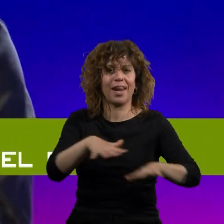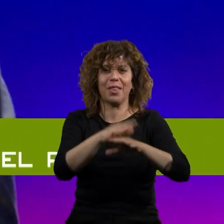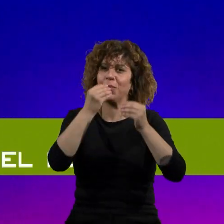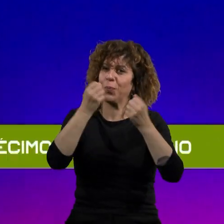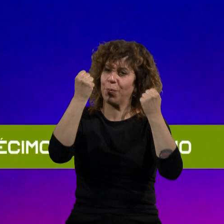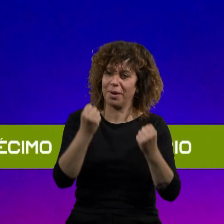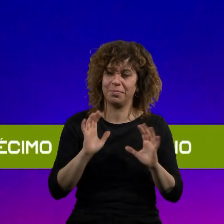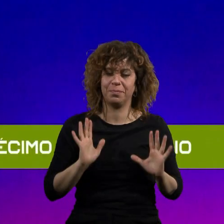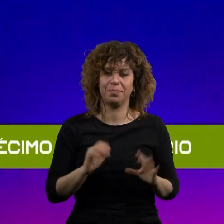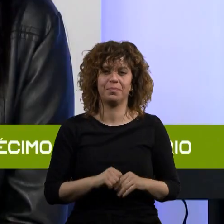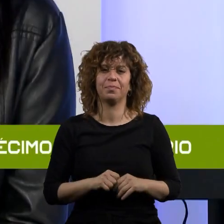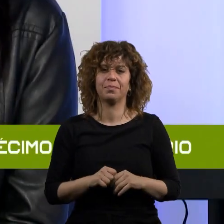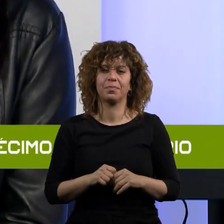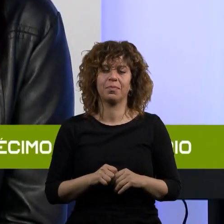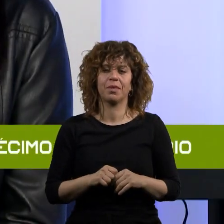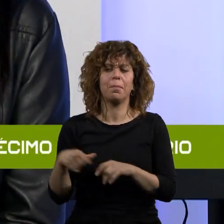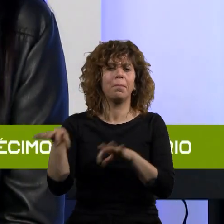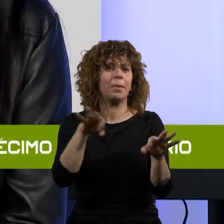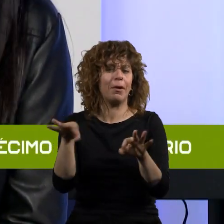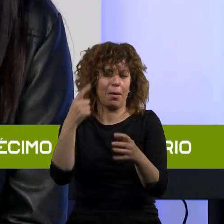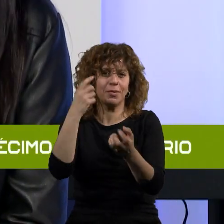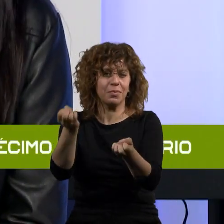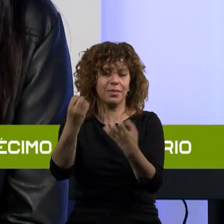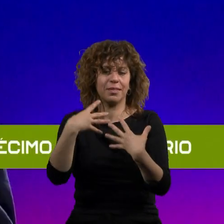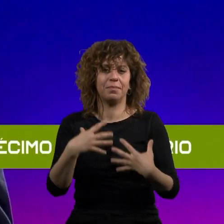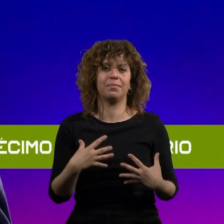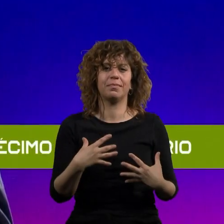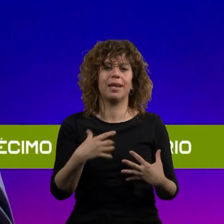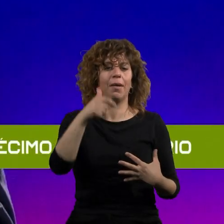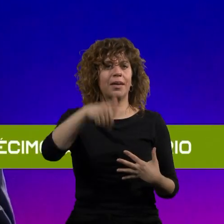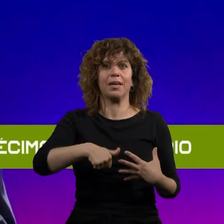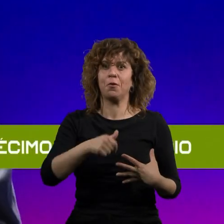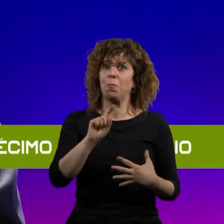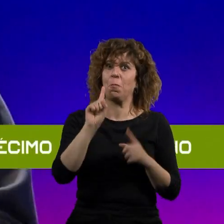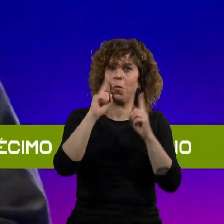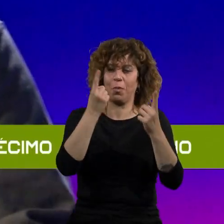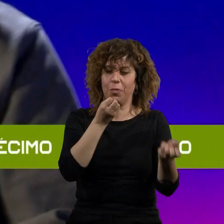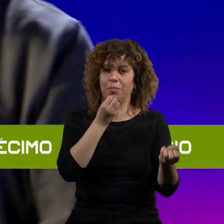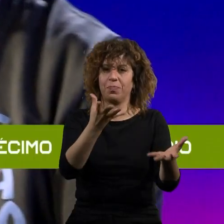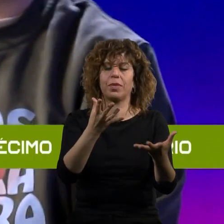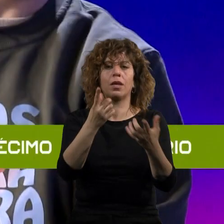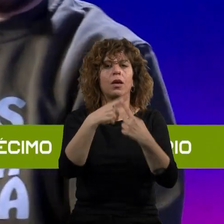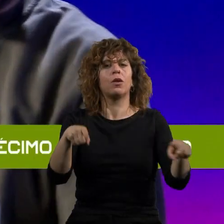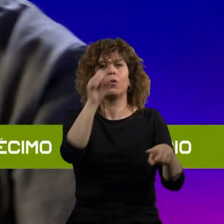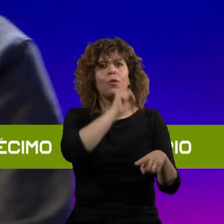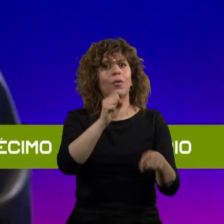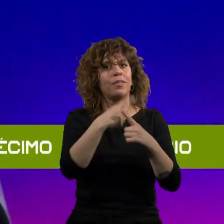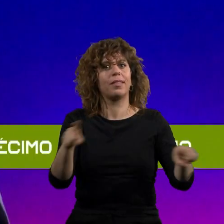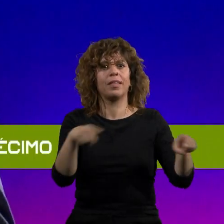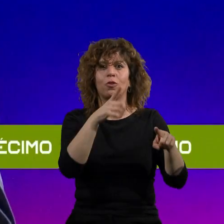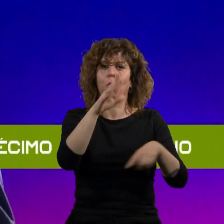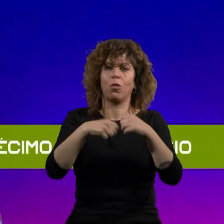bien. ¿Qué tenéis preparado? Avánzame algo. Bueno, te lo digo aquí en primicia, vamos a hacer un concierto por el